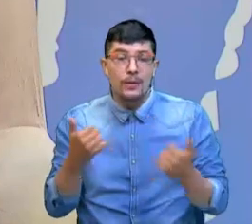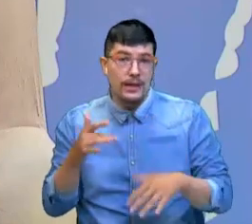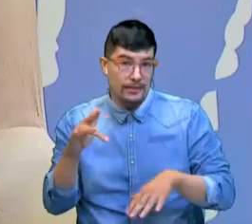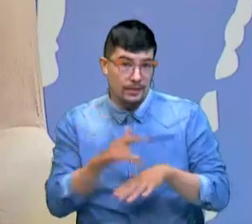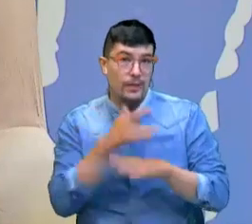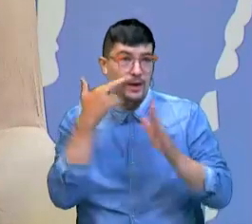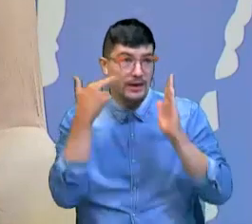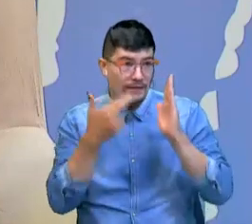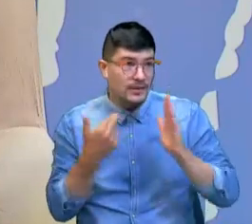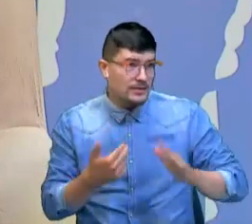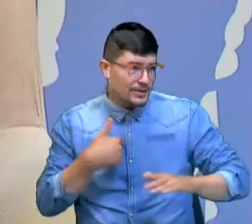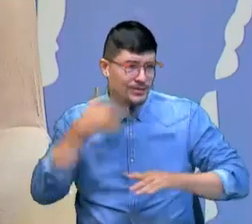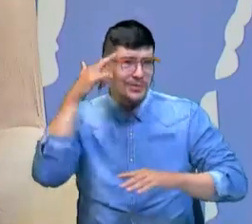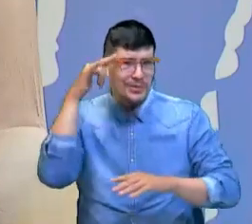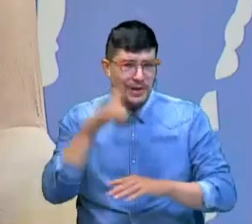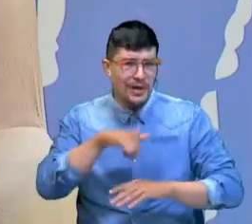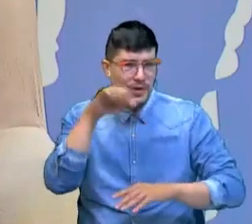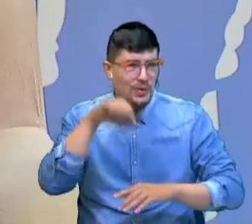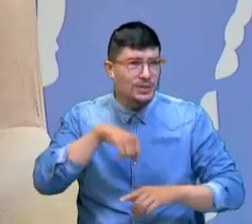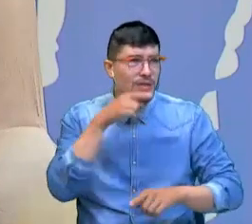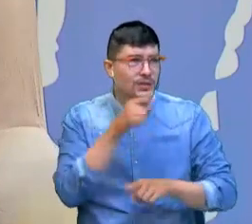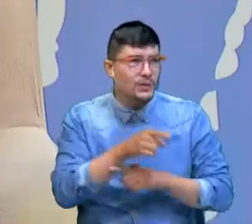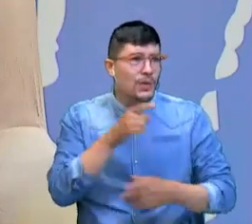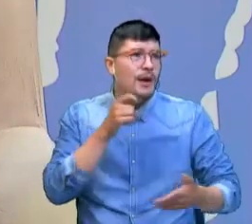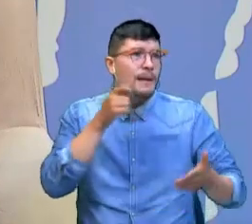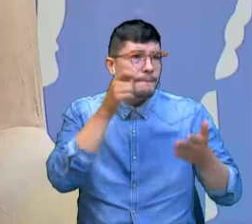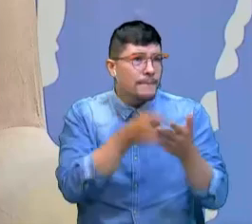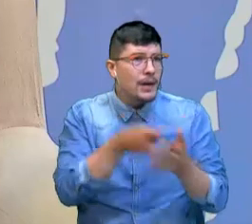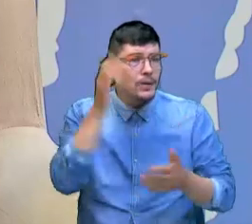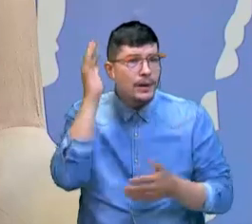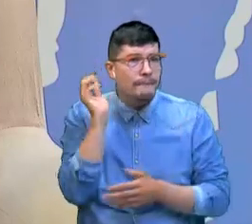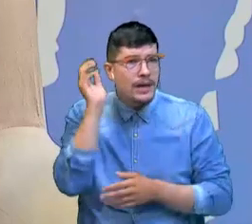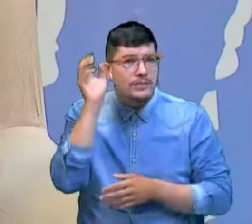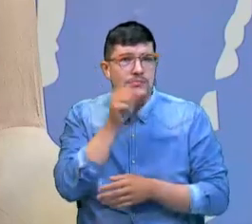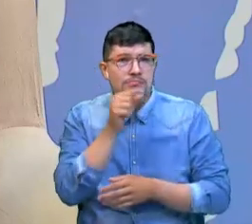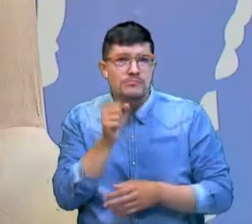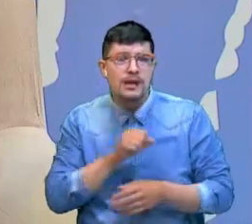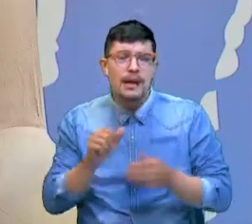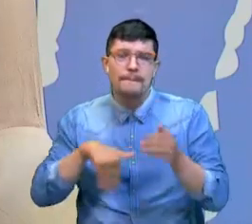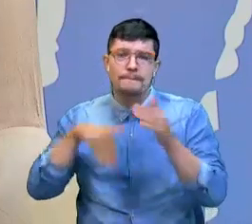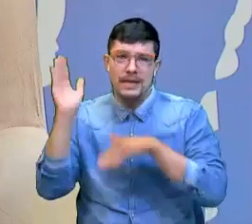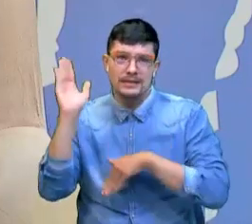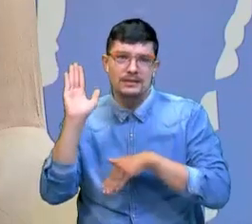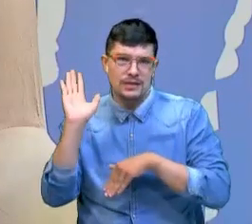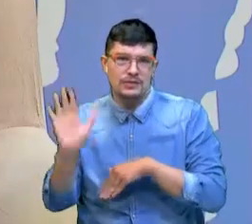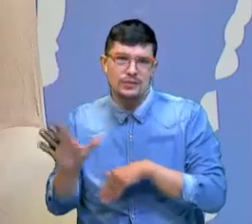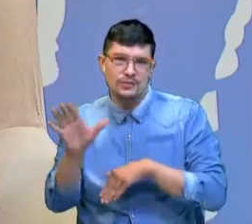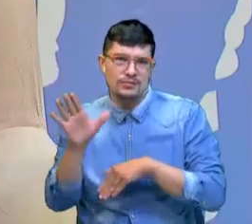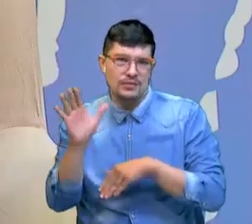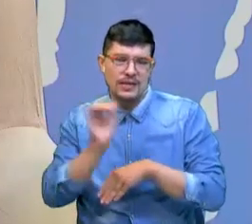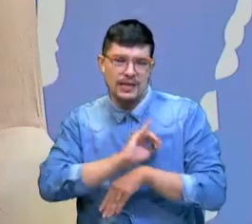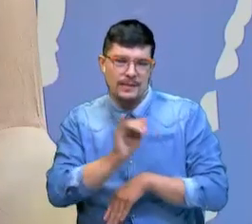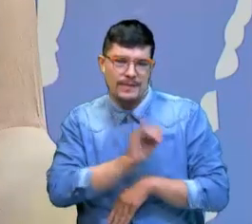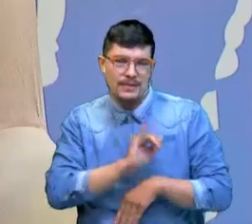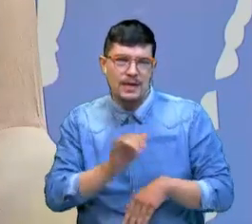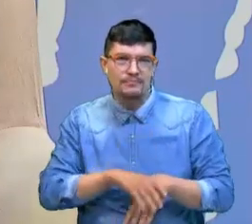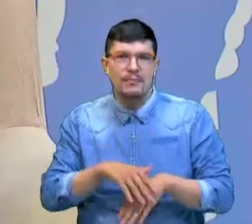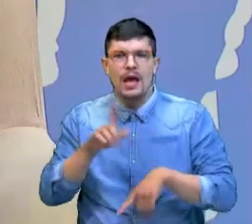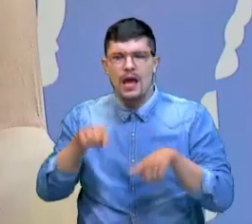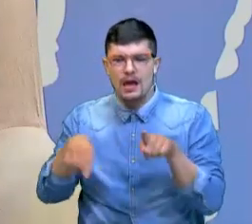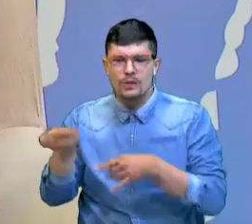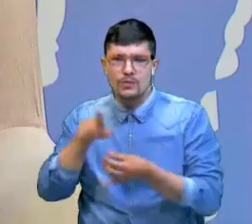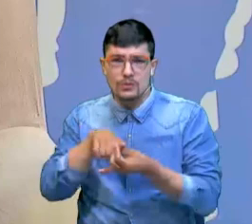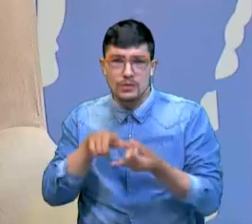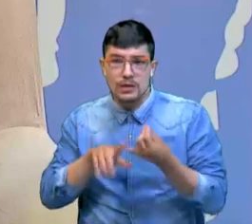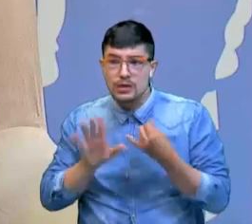así sucedió, fue que la mesada de pensión de vejez fue superior a la de invalidez. Entonces, en algunos casos, si